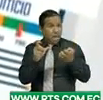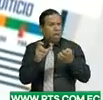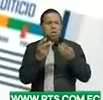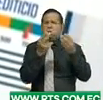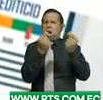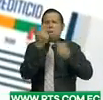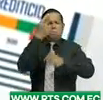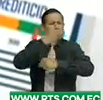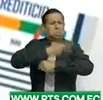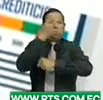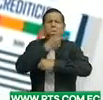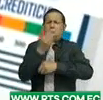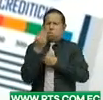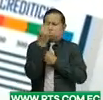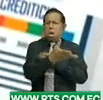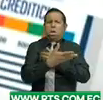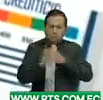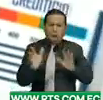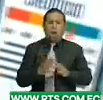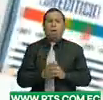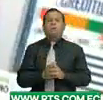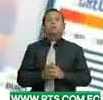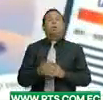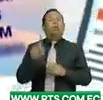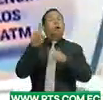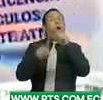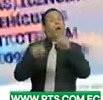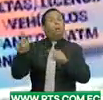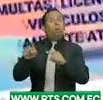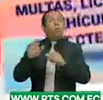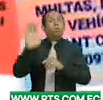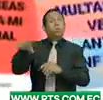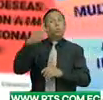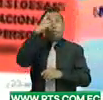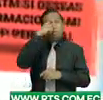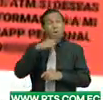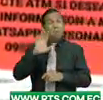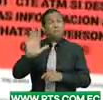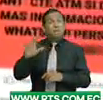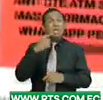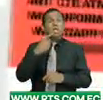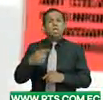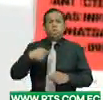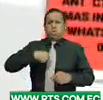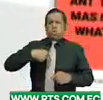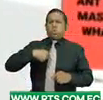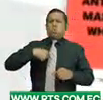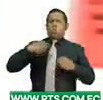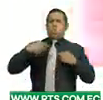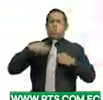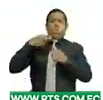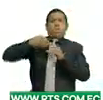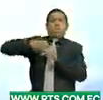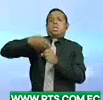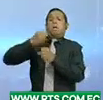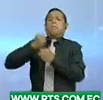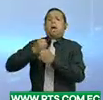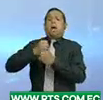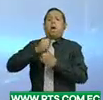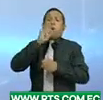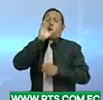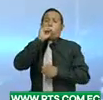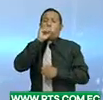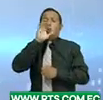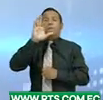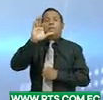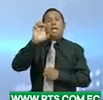horas. Otros que además, en su perfil especifican ser miembros de la Comisión de Tránsito del Ecuador. Nos contactamos